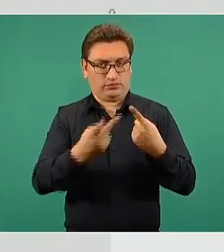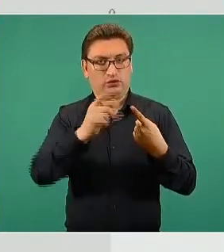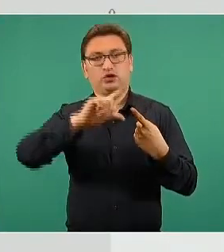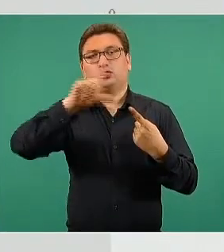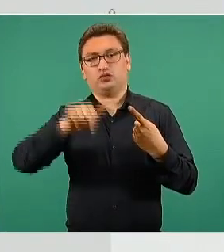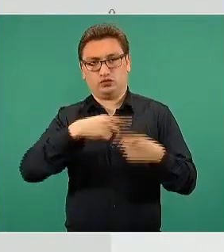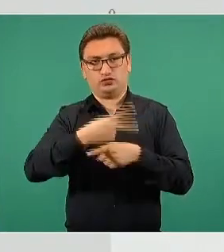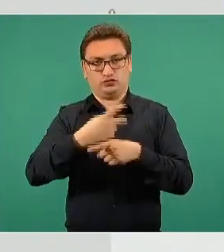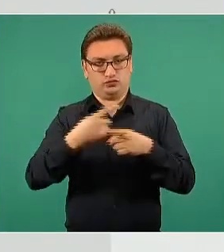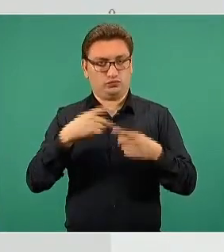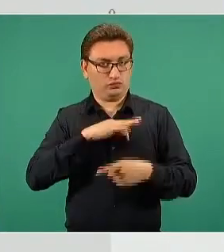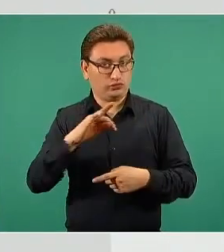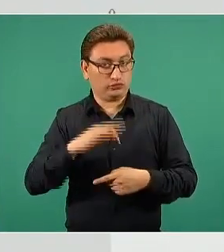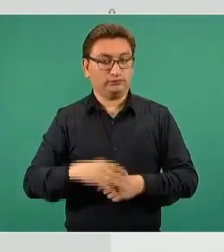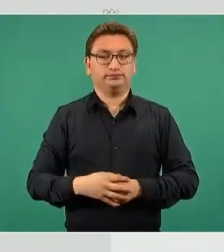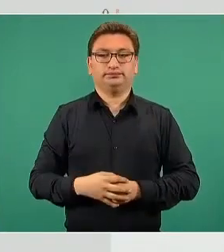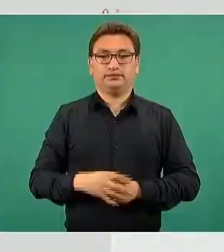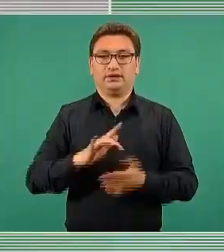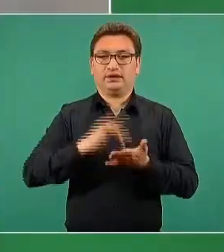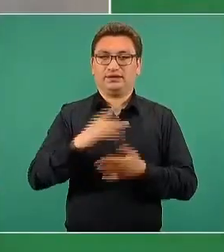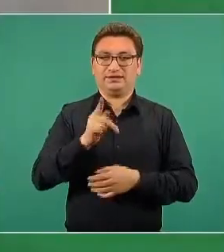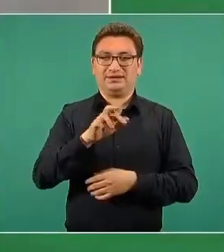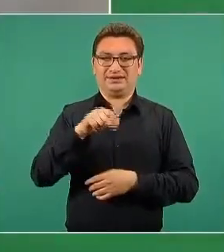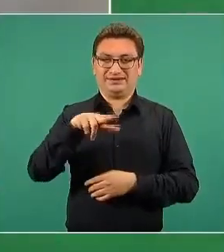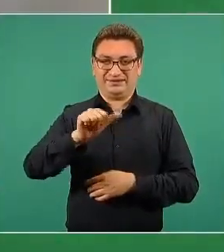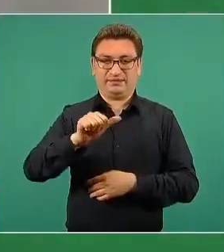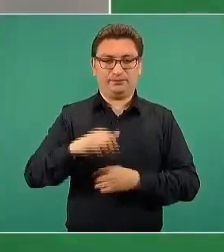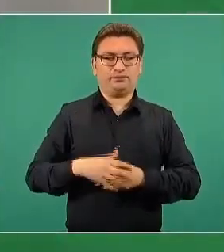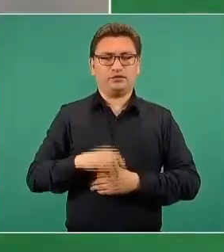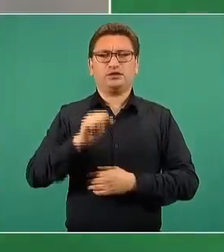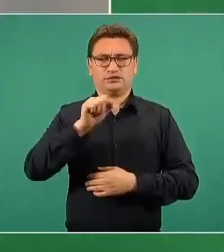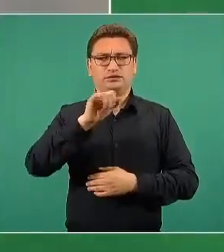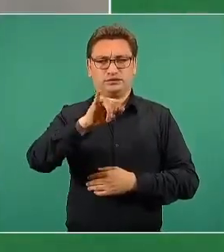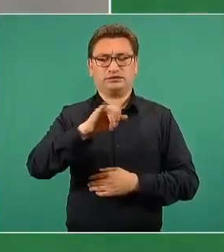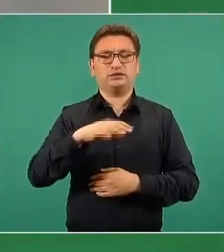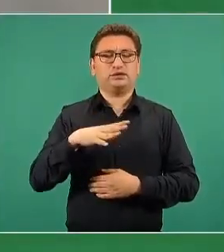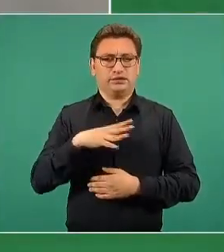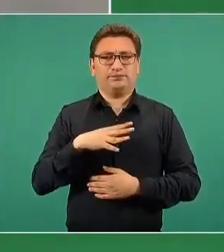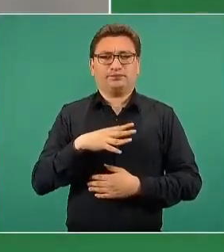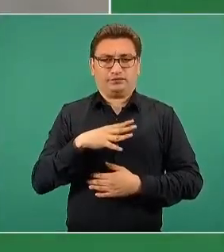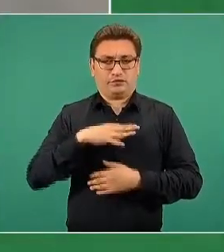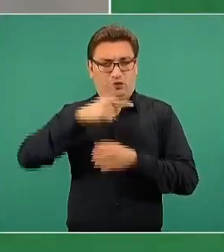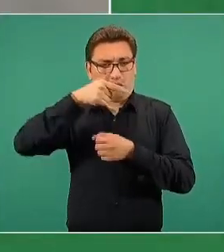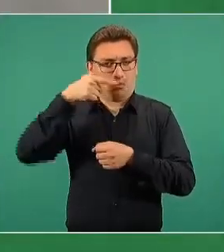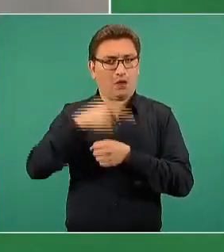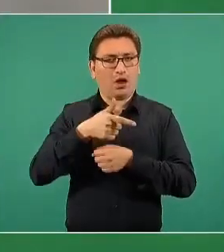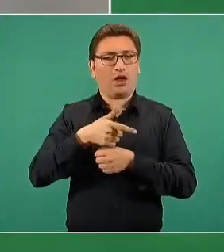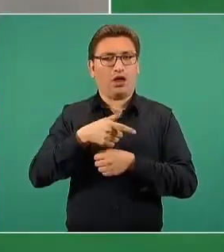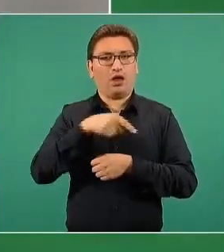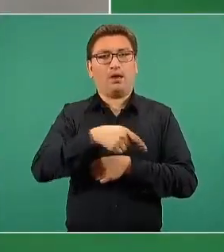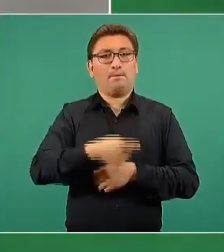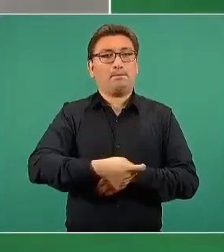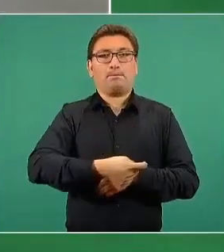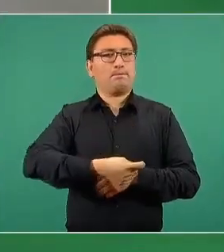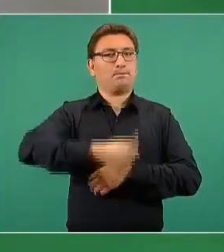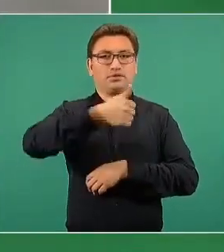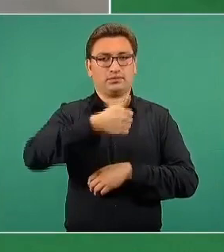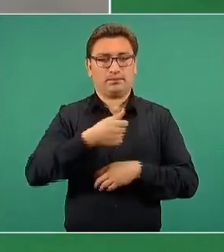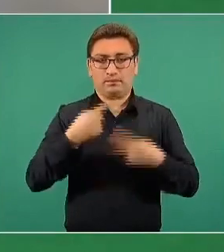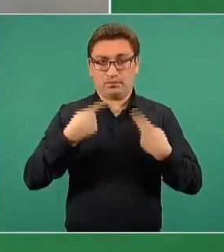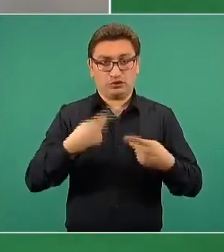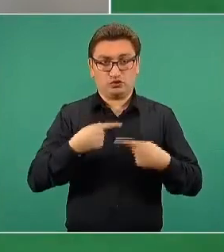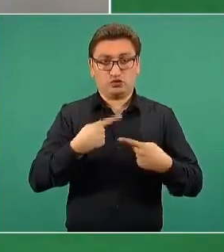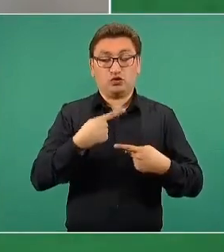más. Muchas gracias, Karina. Sí se ha detectado un primer caso de